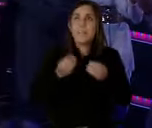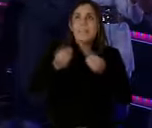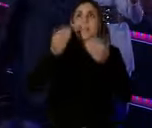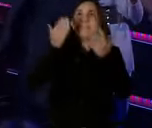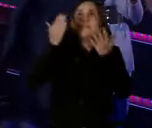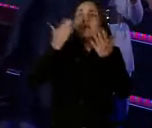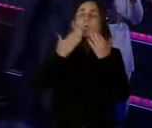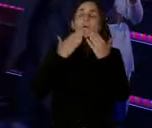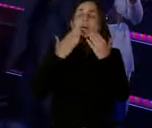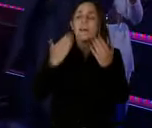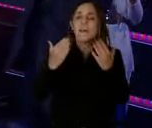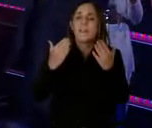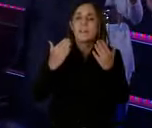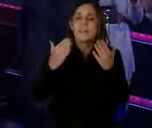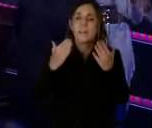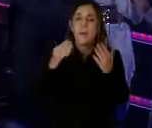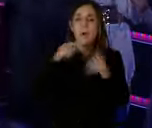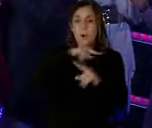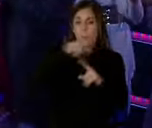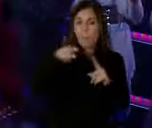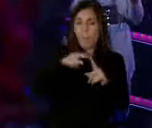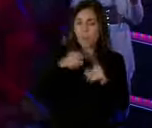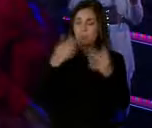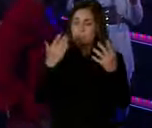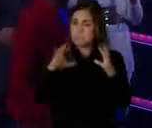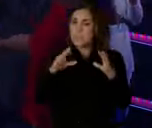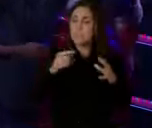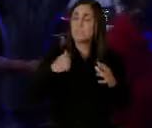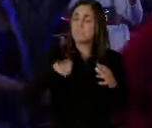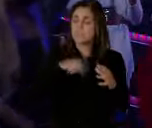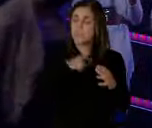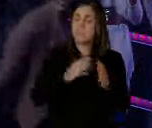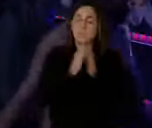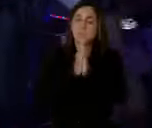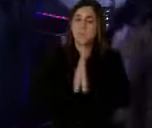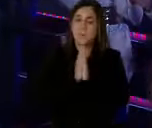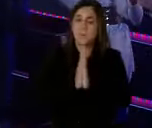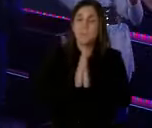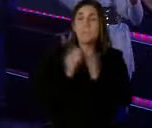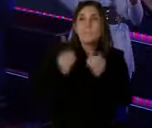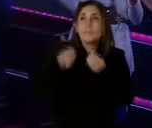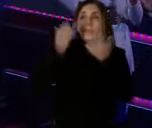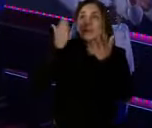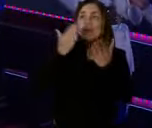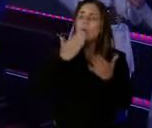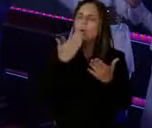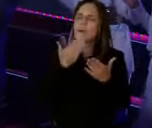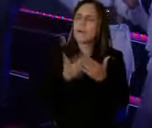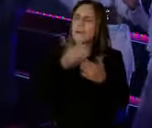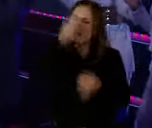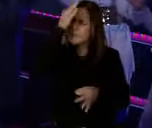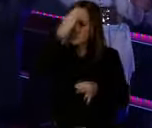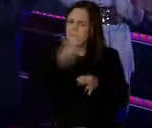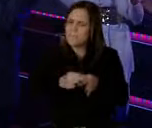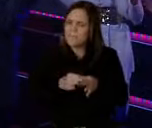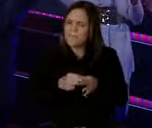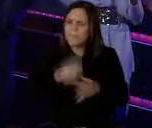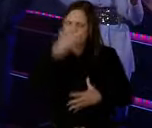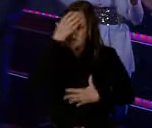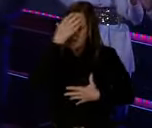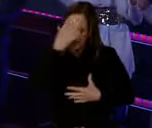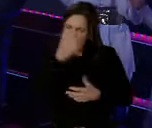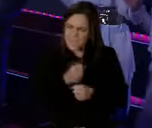vez hayamos hecho nuestras peticiones, que demos gracias en fe, creyendo que está hecho. ¿Cuántos dicen amén y